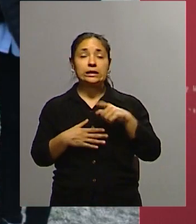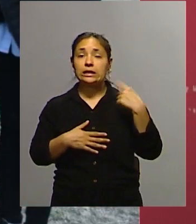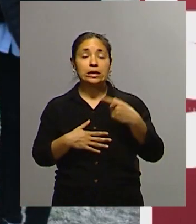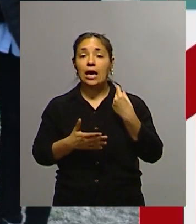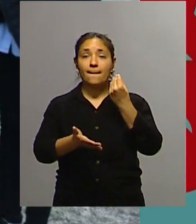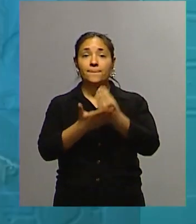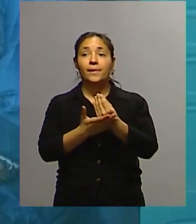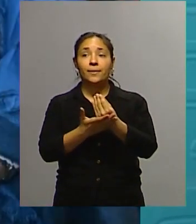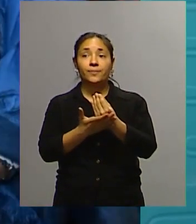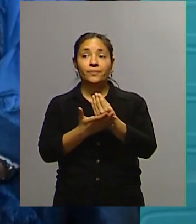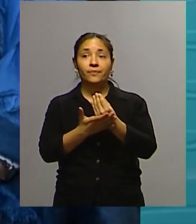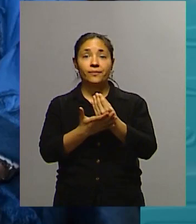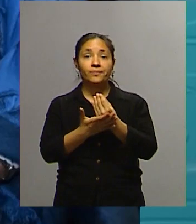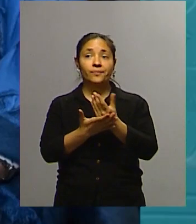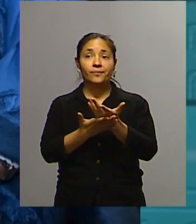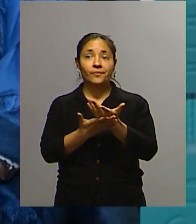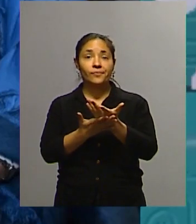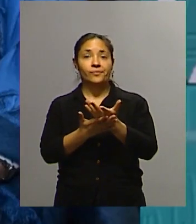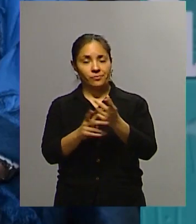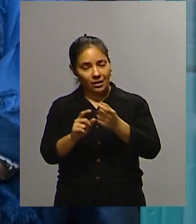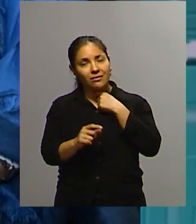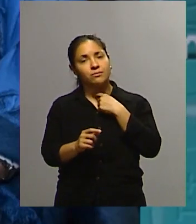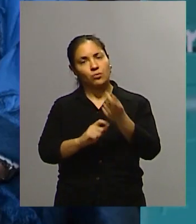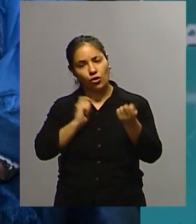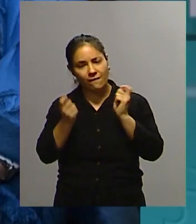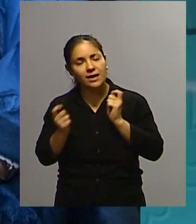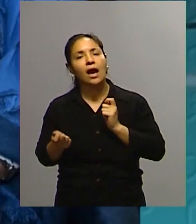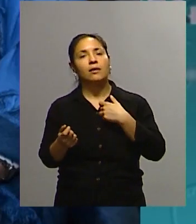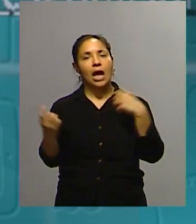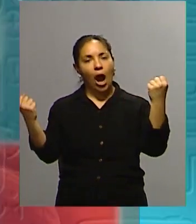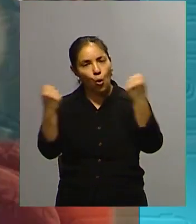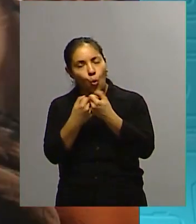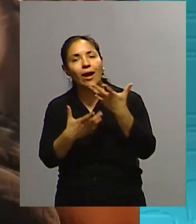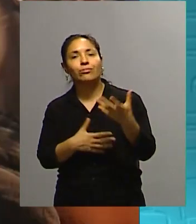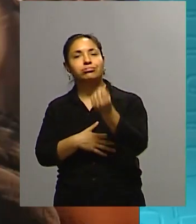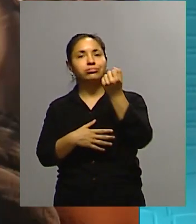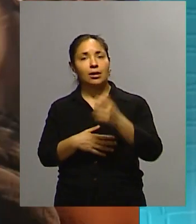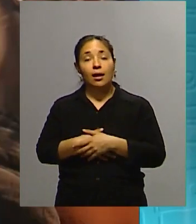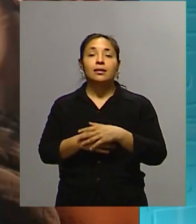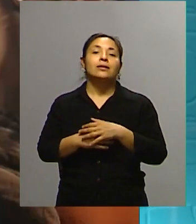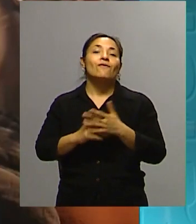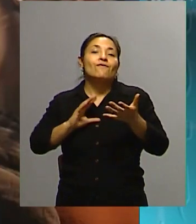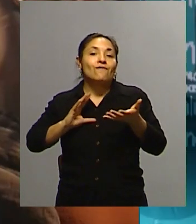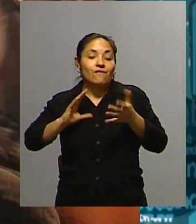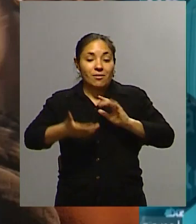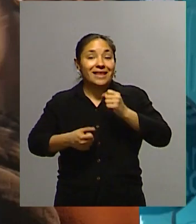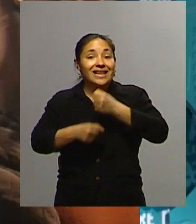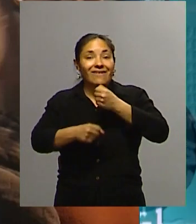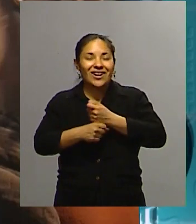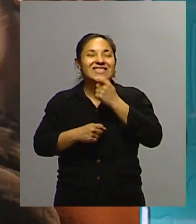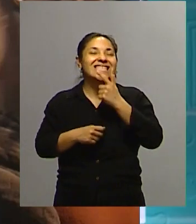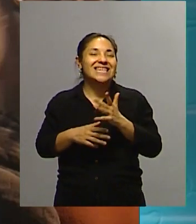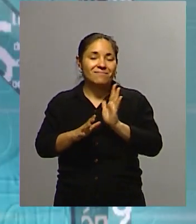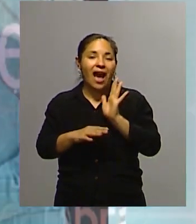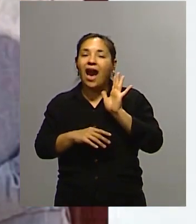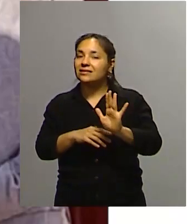tratando de unificar, lograr acuerdos. Ha sido siempre la forma en la que he trabajado, así